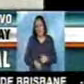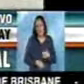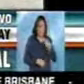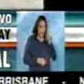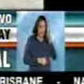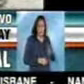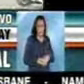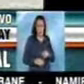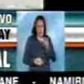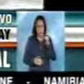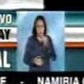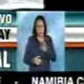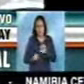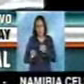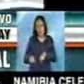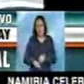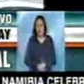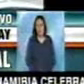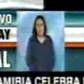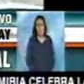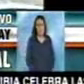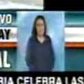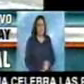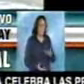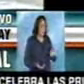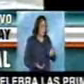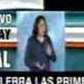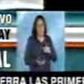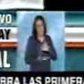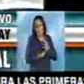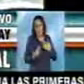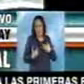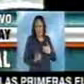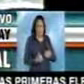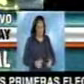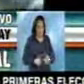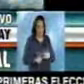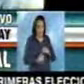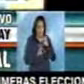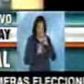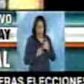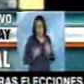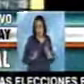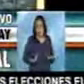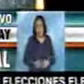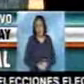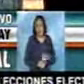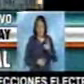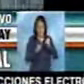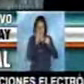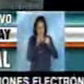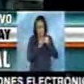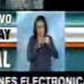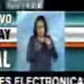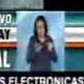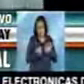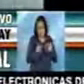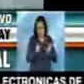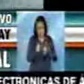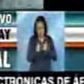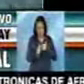No, está prendido. Sí, está prendido. Yo lo sé. Es parte de mi vida privada y te pido que la respetes. Estás